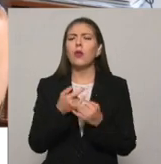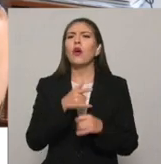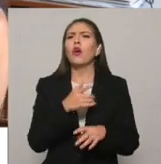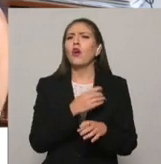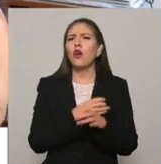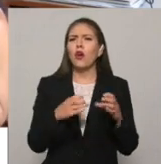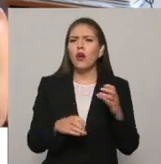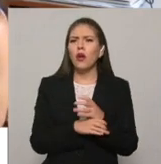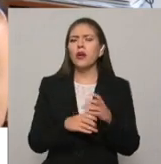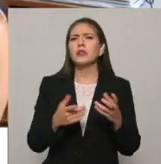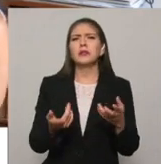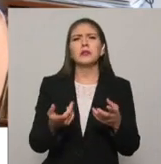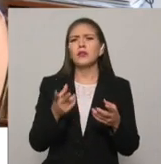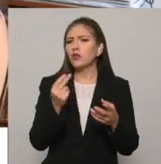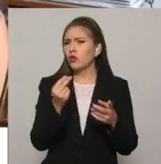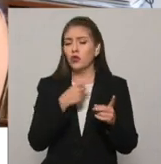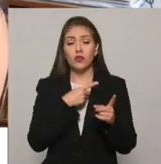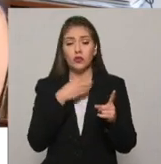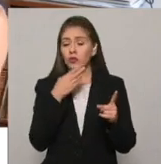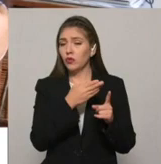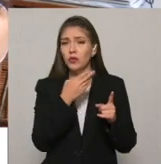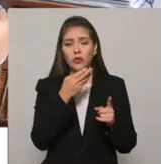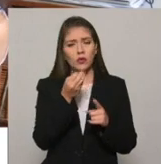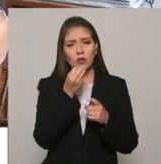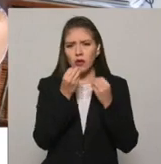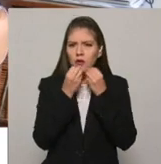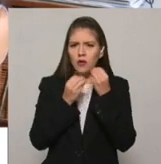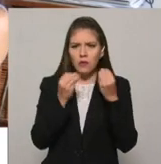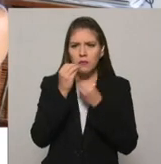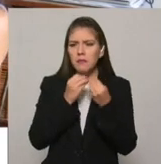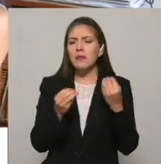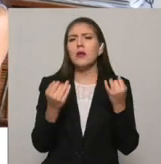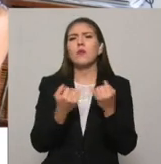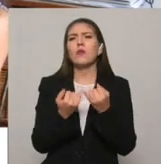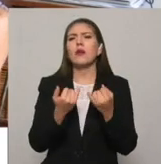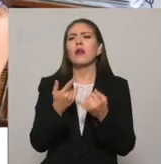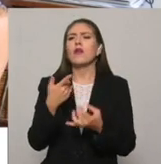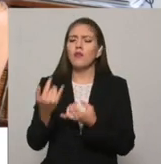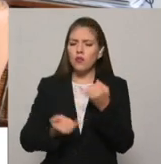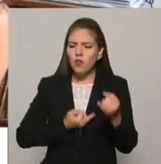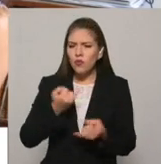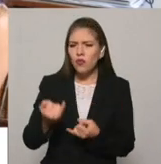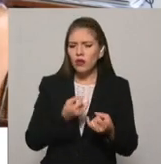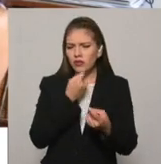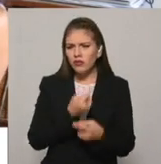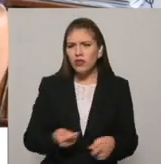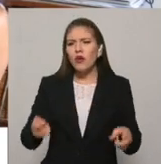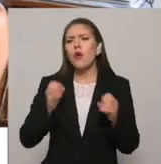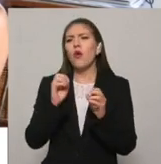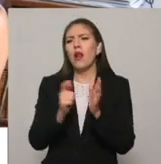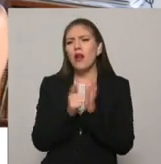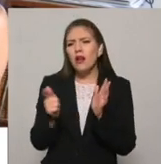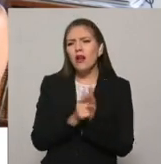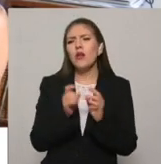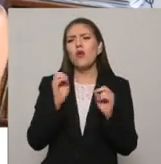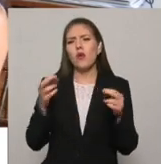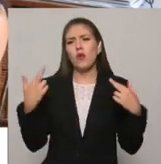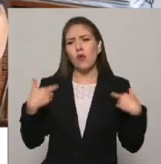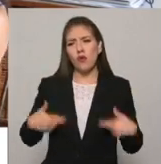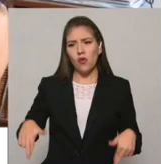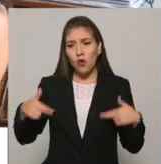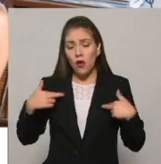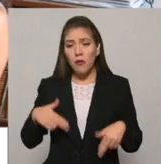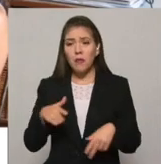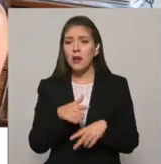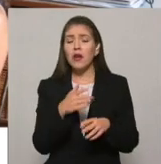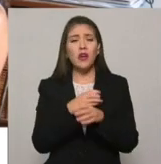tienes como algo de ropa, juguetes como de chicos o libros, cosas que no se use, en lugar de como agregar